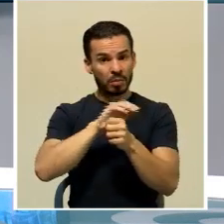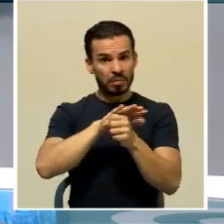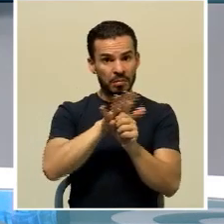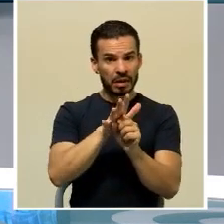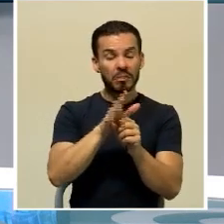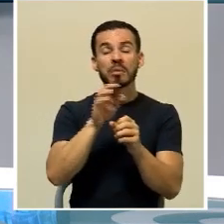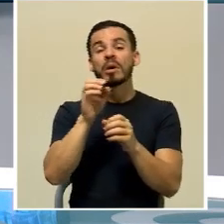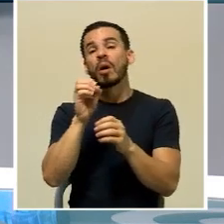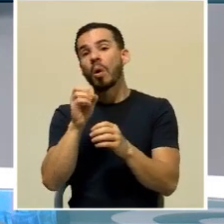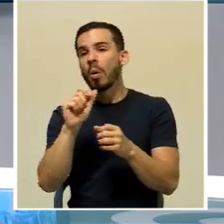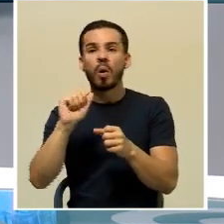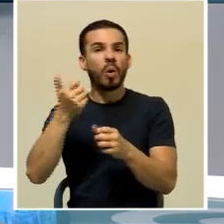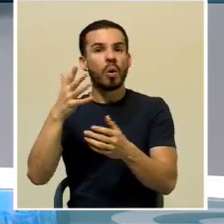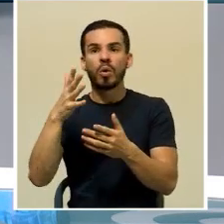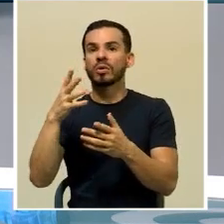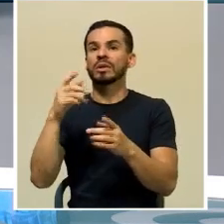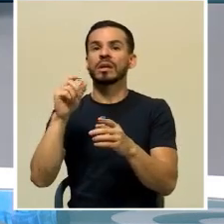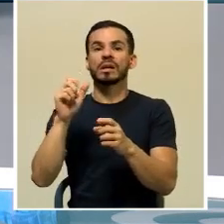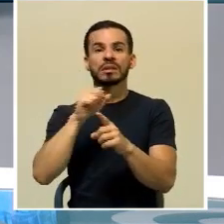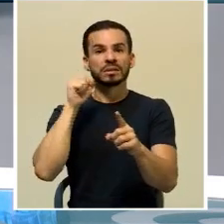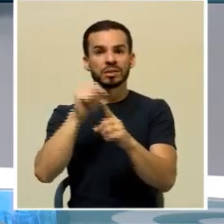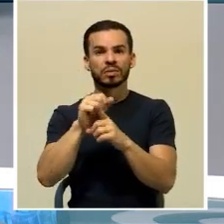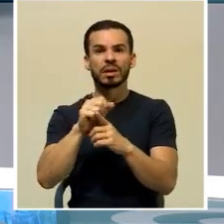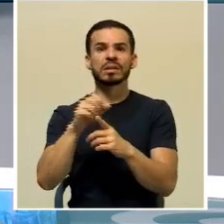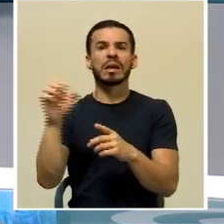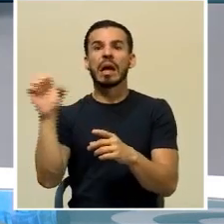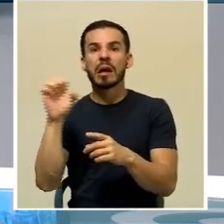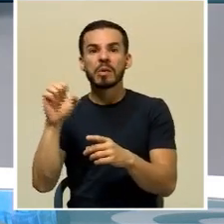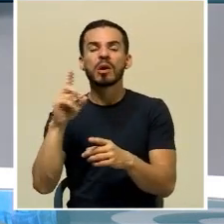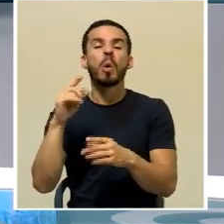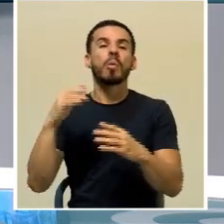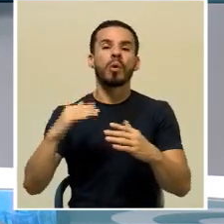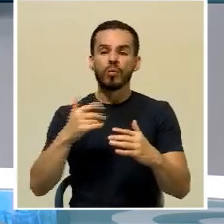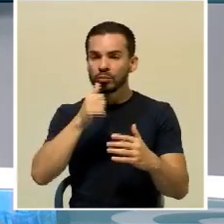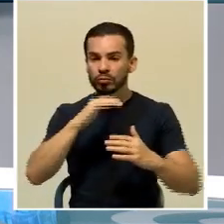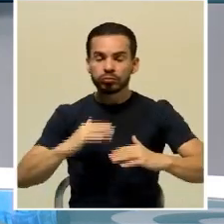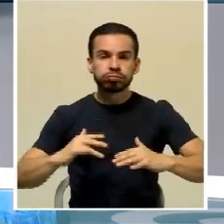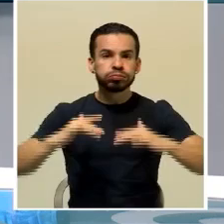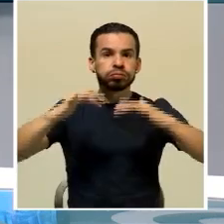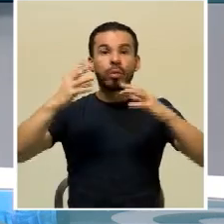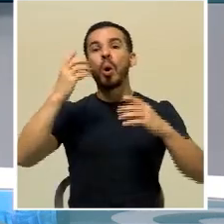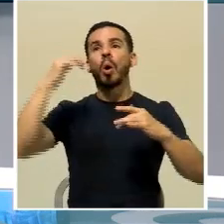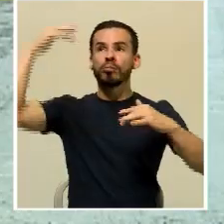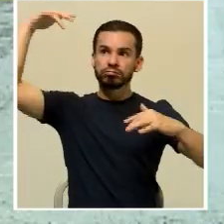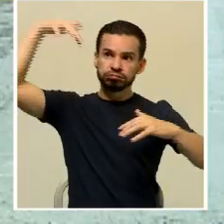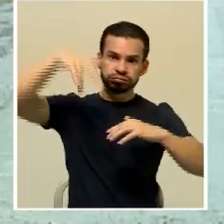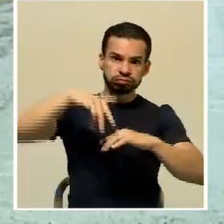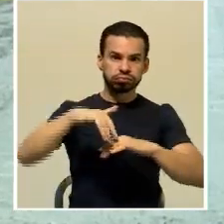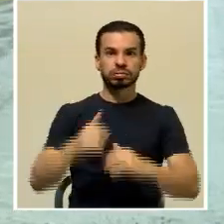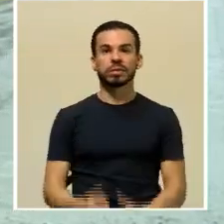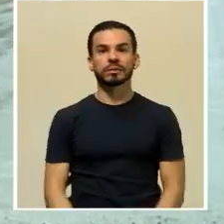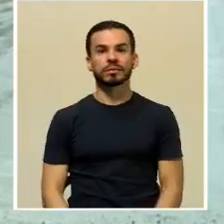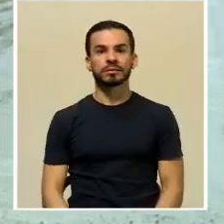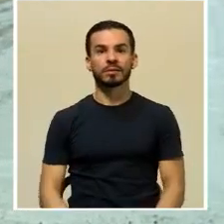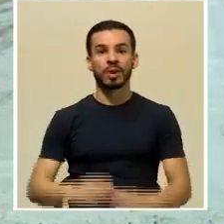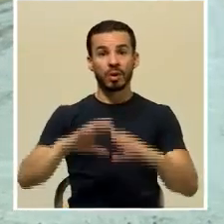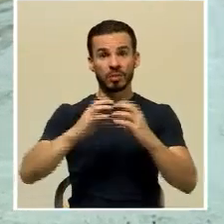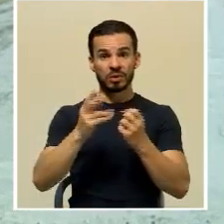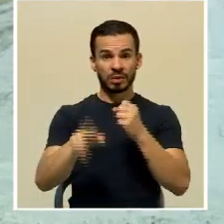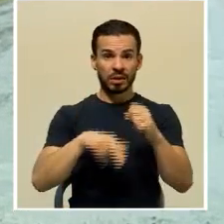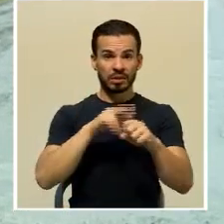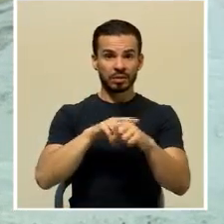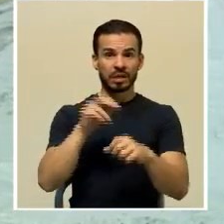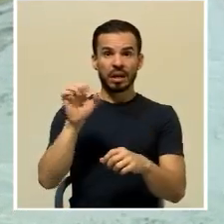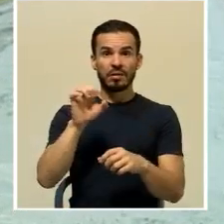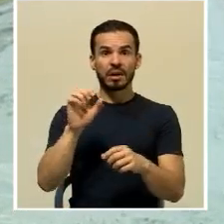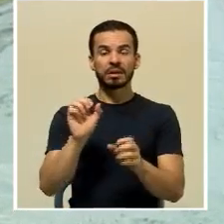pandemia o por otras emergencias como inundaciones o deslizamientos. La Comisión Nacional de